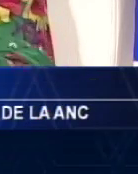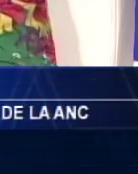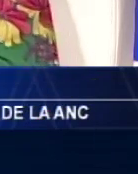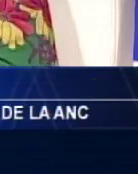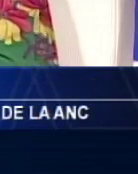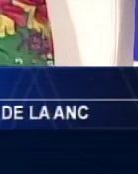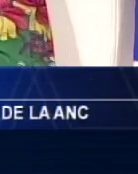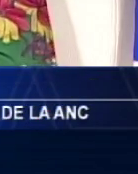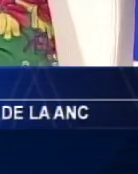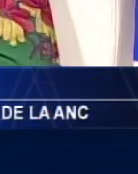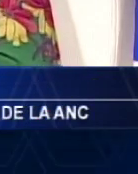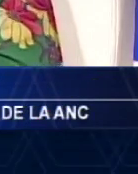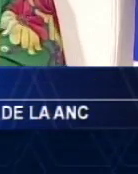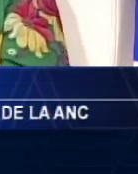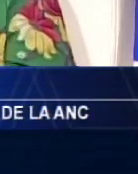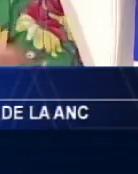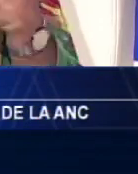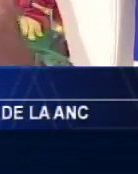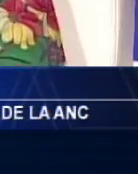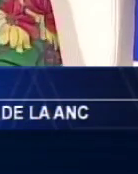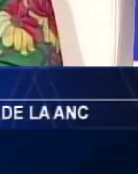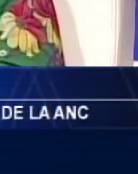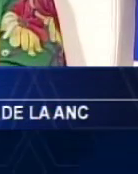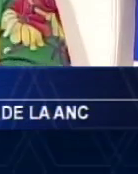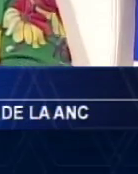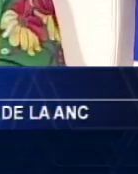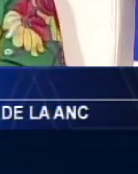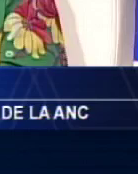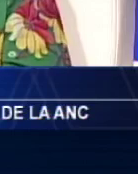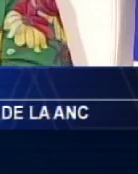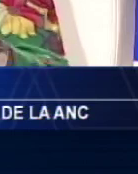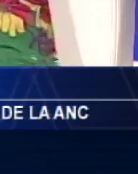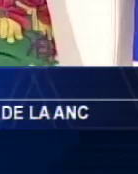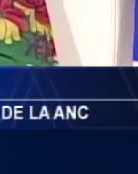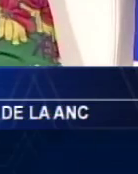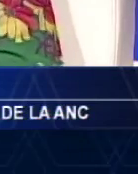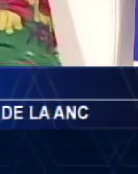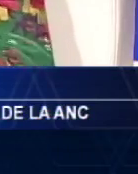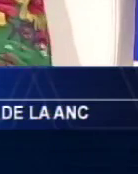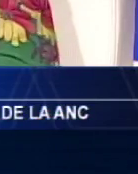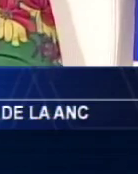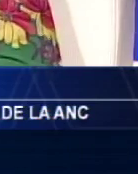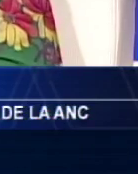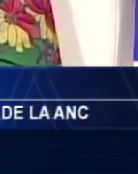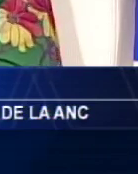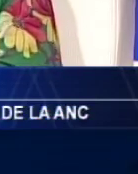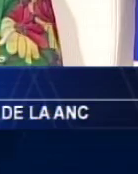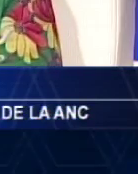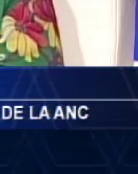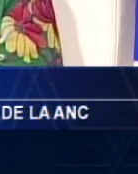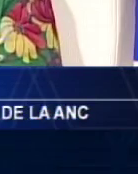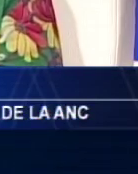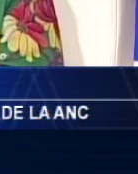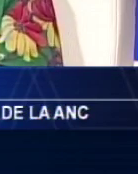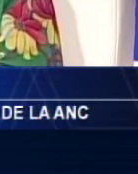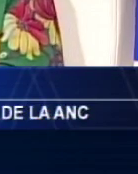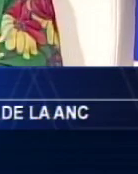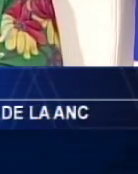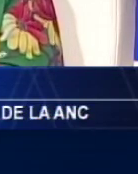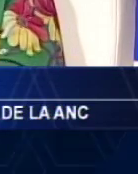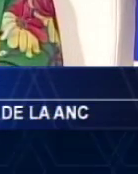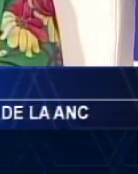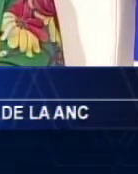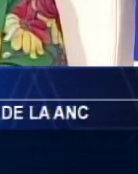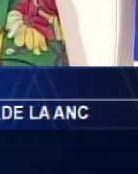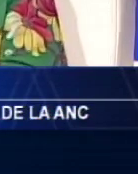CNE auditando todo lo que tenga que auditar, los actores políticos tienen sus testigos frente a todas las auditorías que se desarrollan a través del